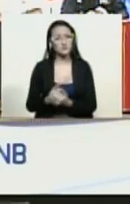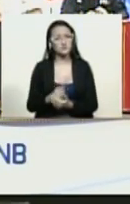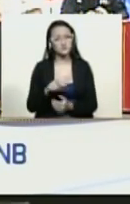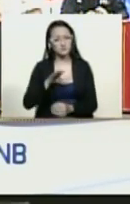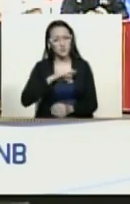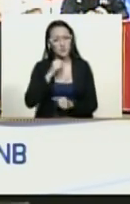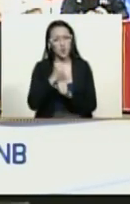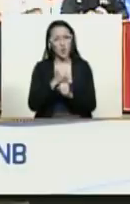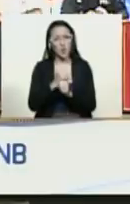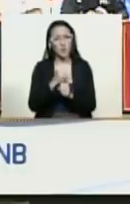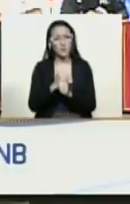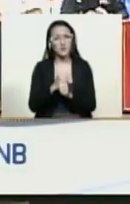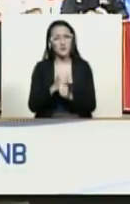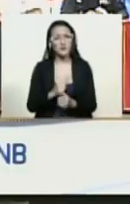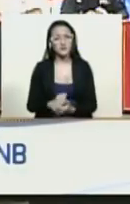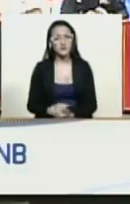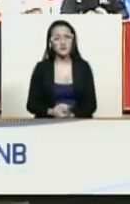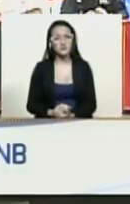obra. Y